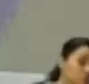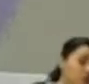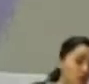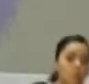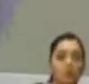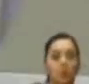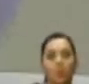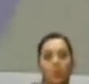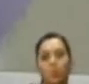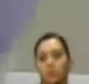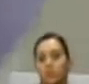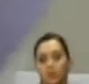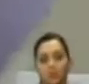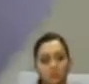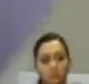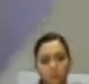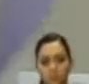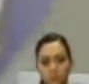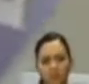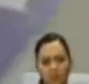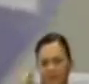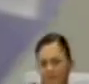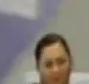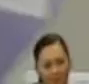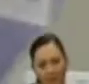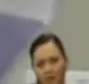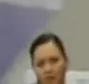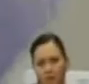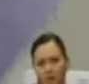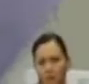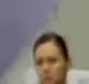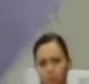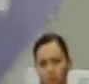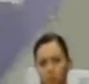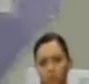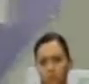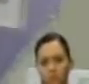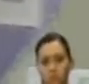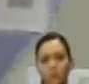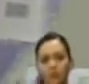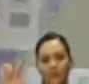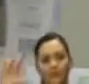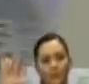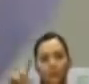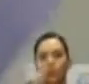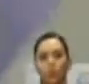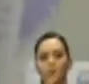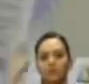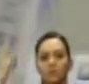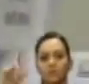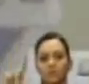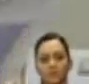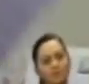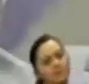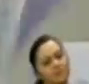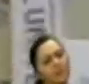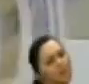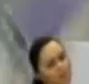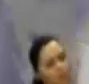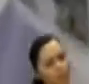Y es más caro, pues, taparlas, etcétera. Ya existían, ya estaban ahí, pero nadie las usa. Pero esta es la foto que saca el Universo. Es mala fe,